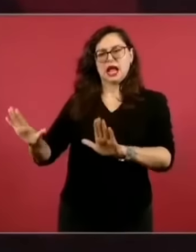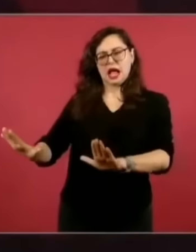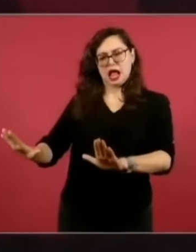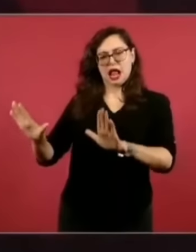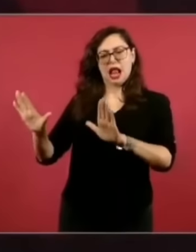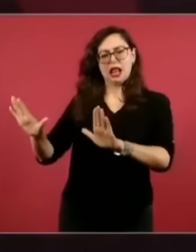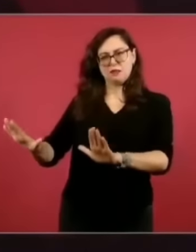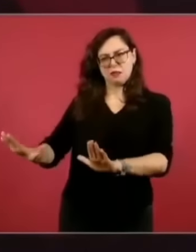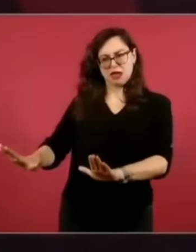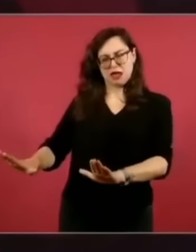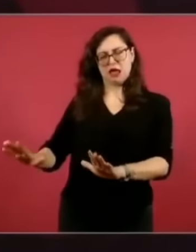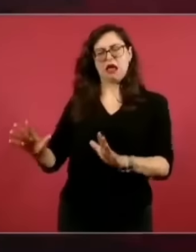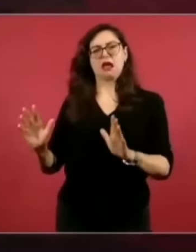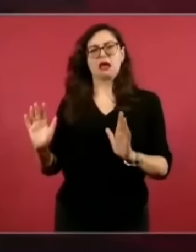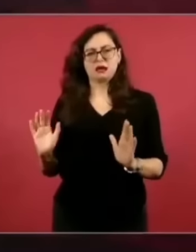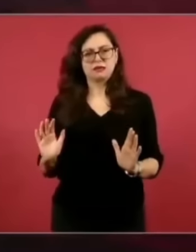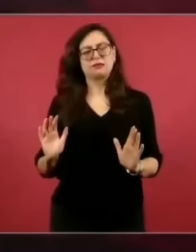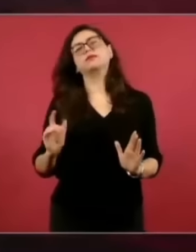si